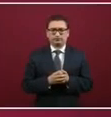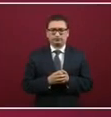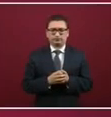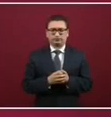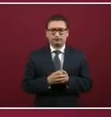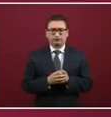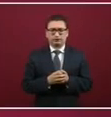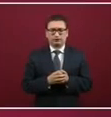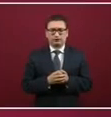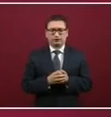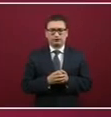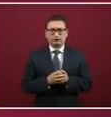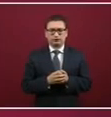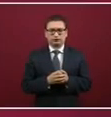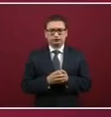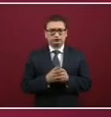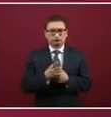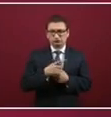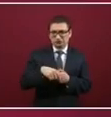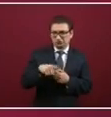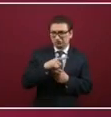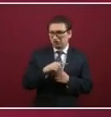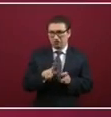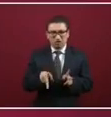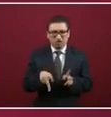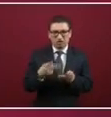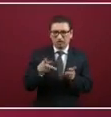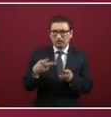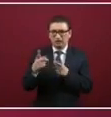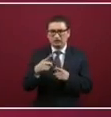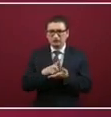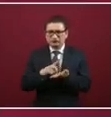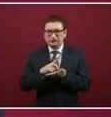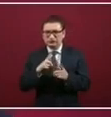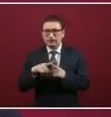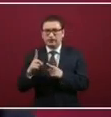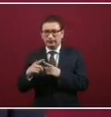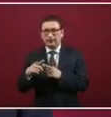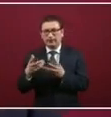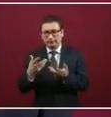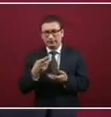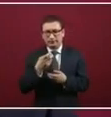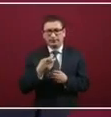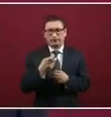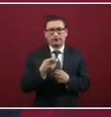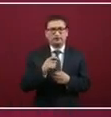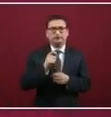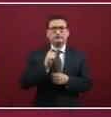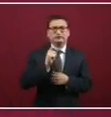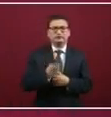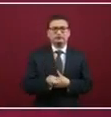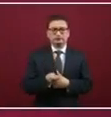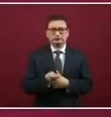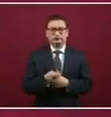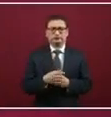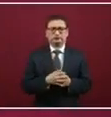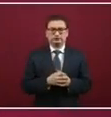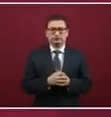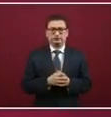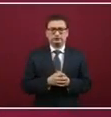que se encargan del tráfico. Y esto implica